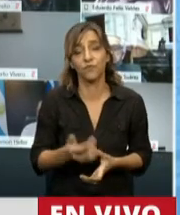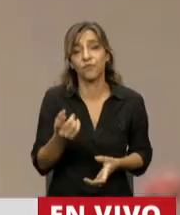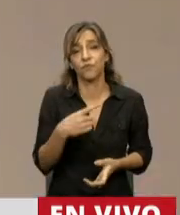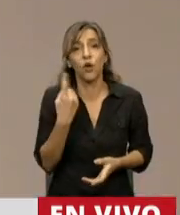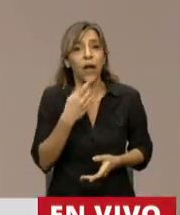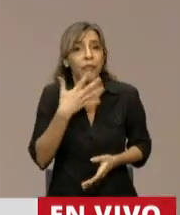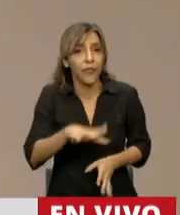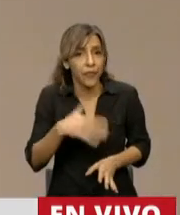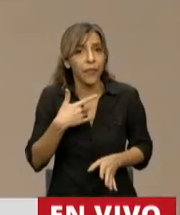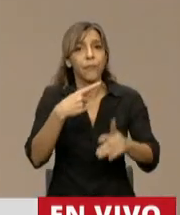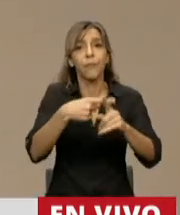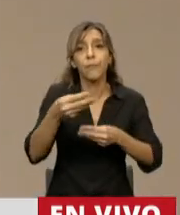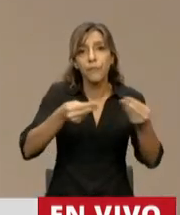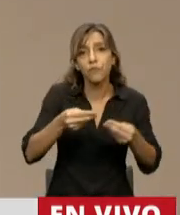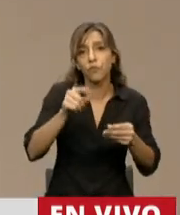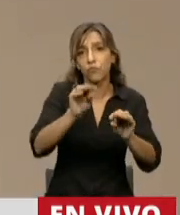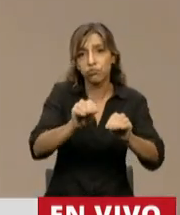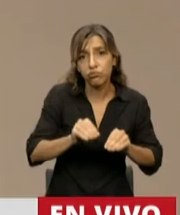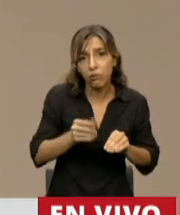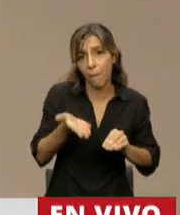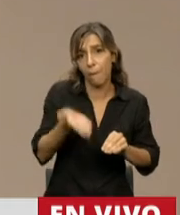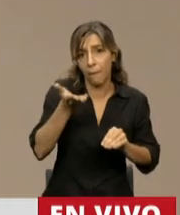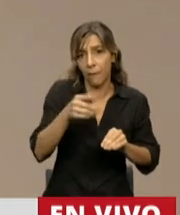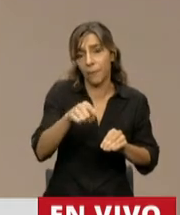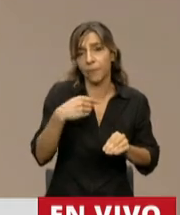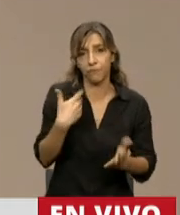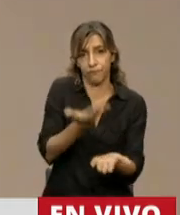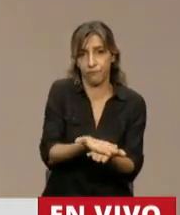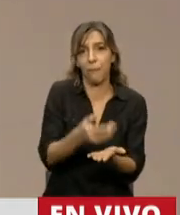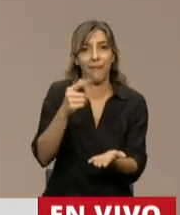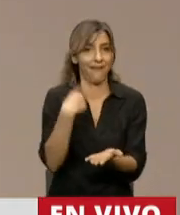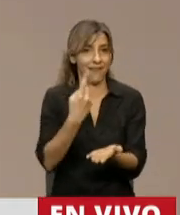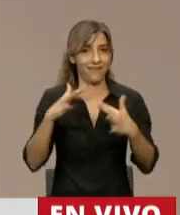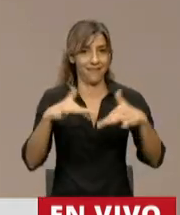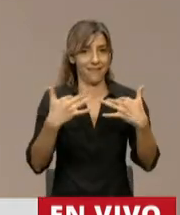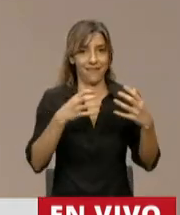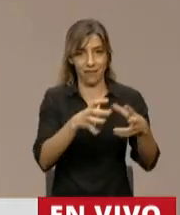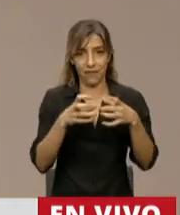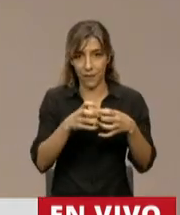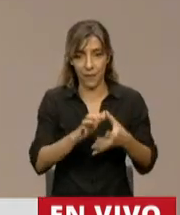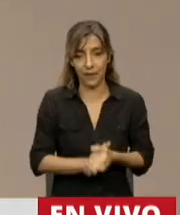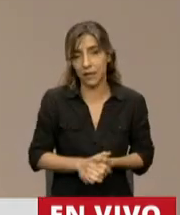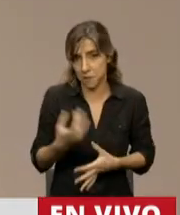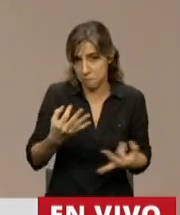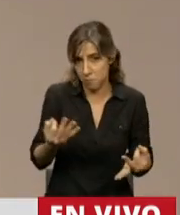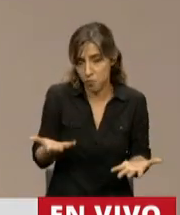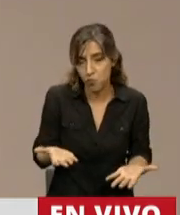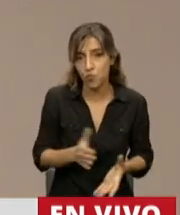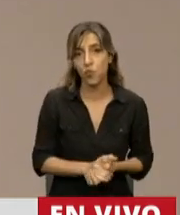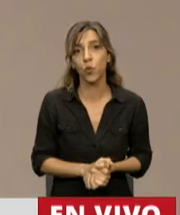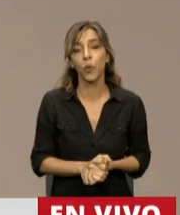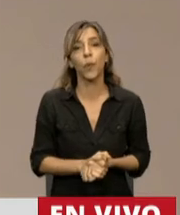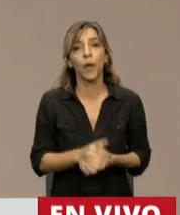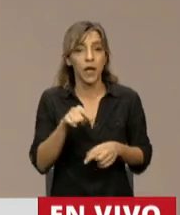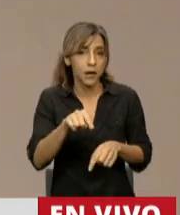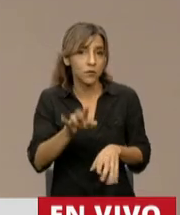una ampliación, está bien que se haya venido, que haya venido al Congreso institucionalmente, nos parece que está bien el apuntar al